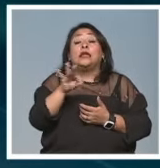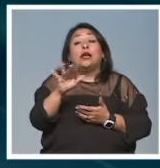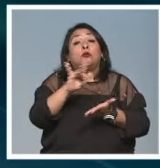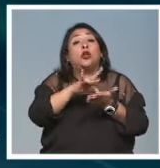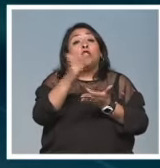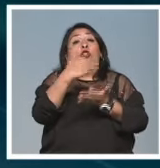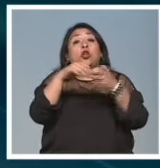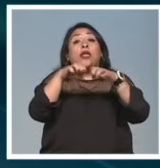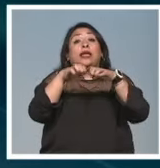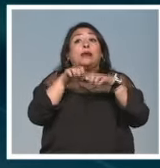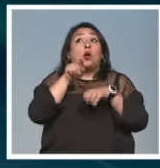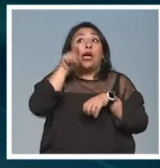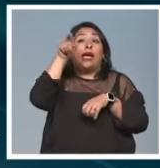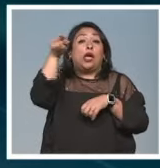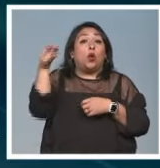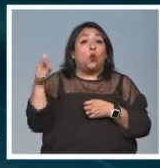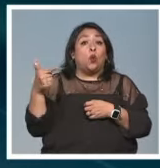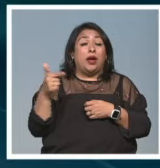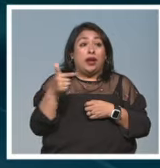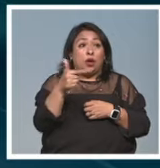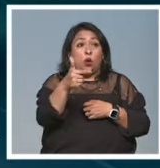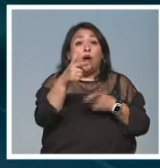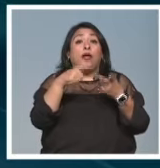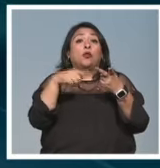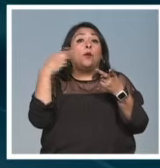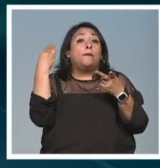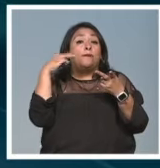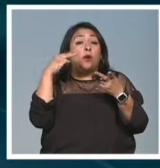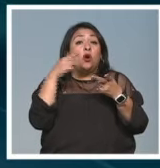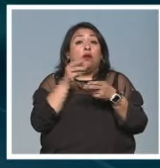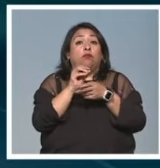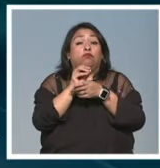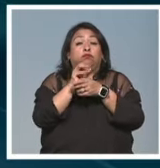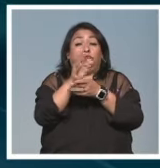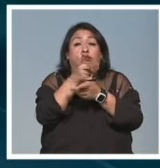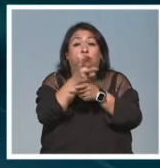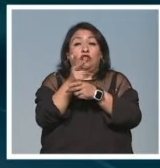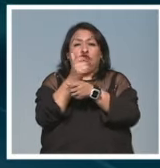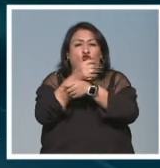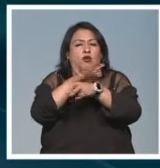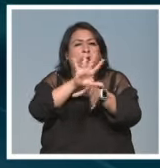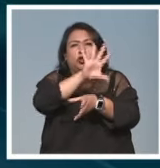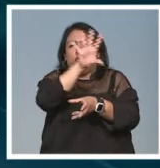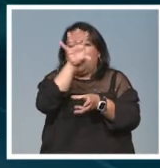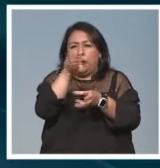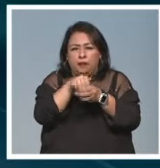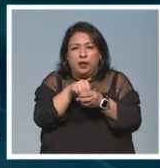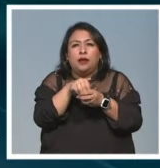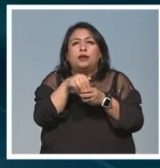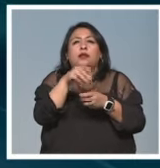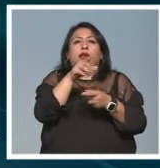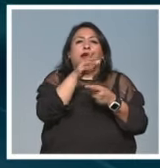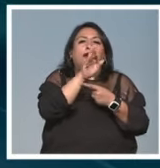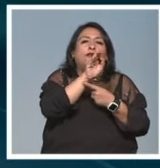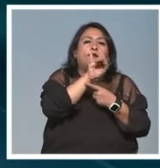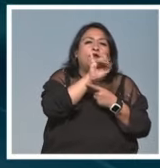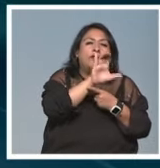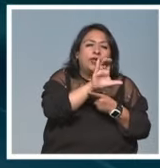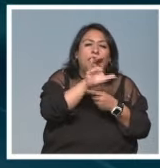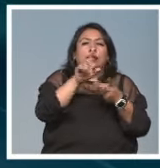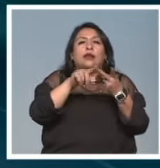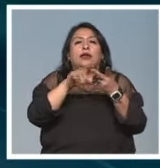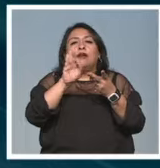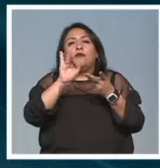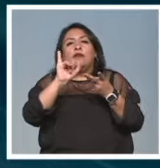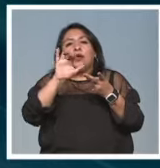agradecemos a todo el equipo que ha estado allá en Guanajuato y en Morelia transmitiendo para ustedes estas coberturas tan completas del Festival del Cine y del Festival